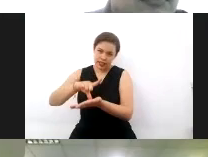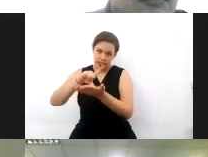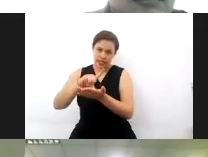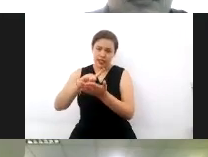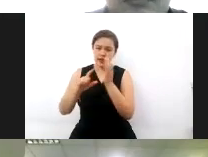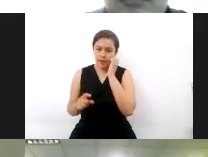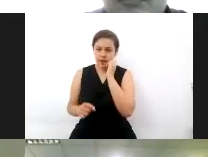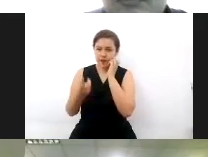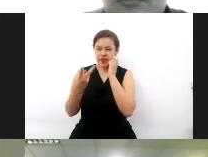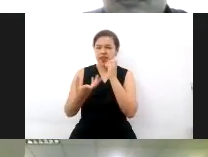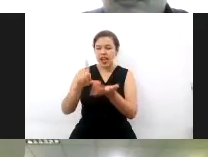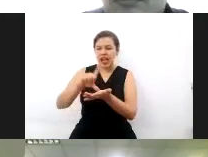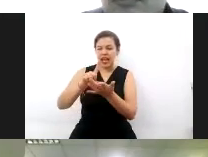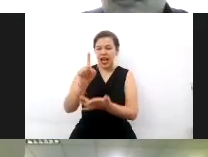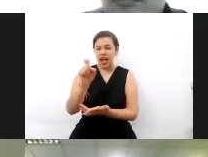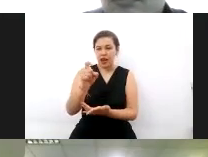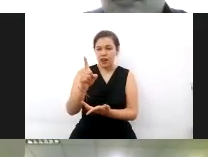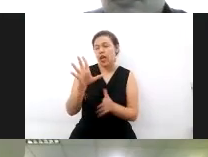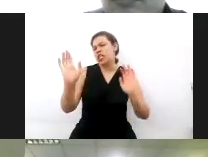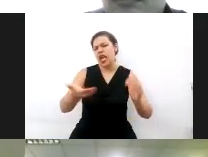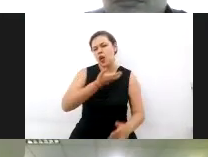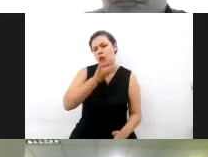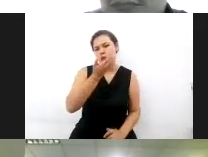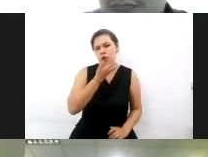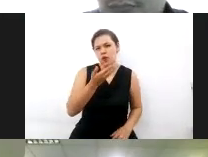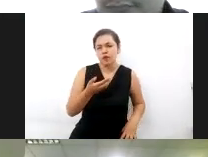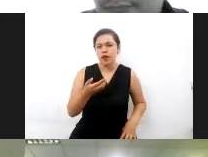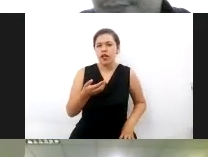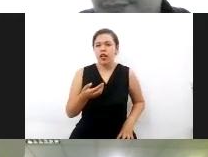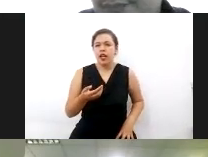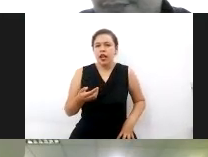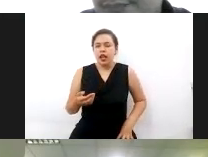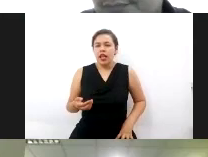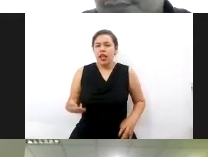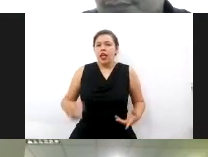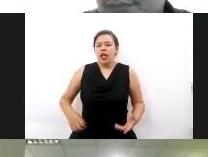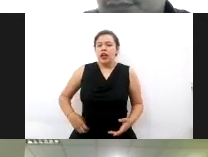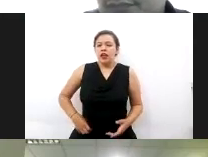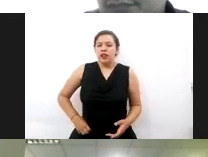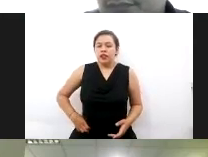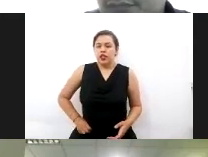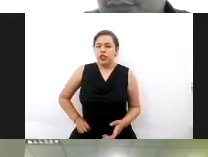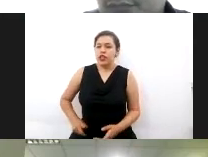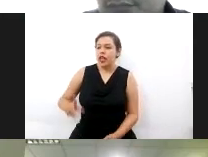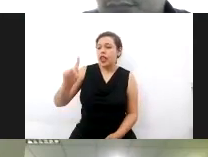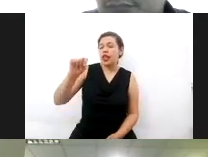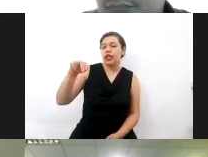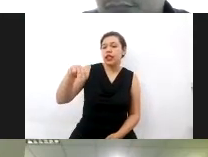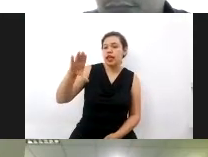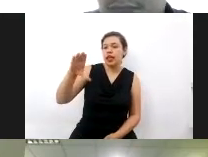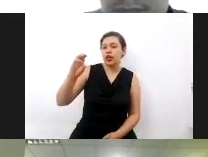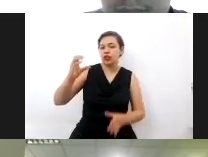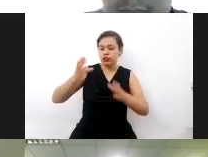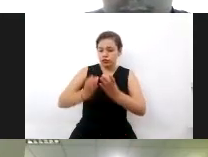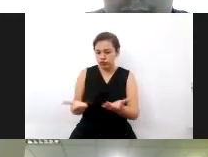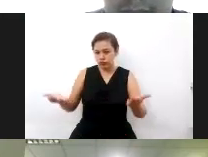los litros de agua que comúnmente, o más bien los garrafones, los tinacos que se utilizan en las